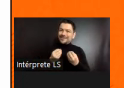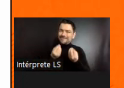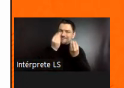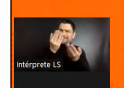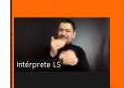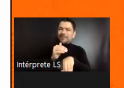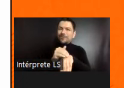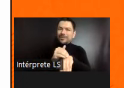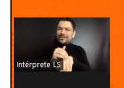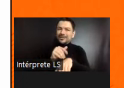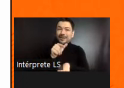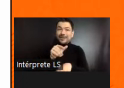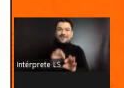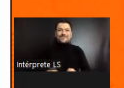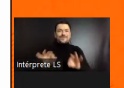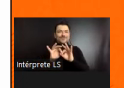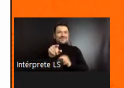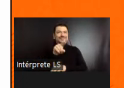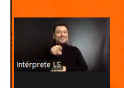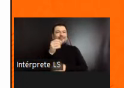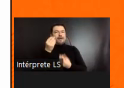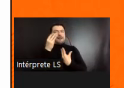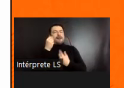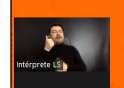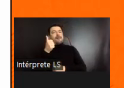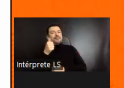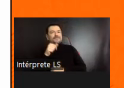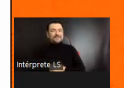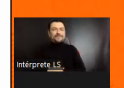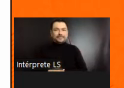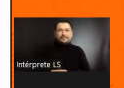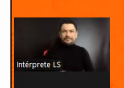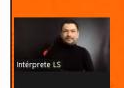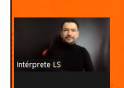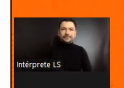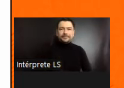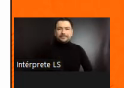Dalia habló un poquito de esto, la importancia